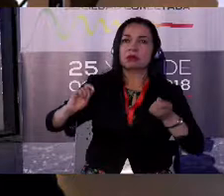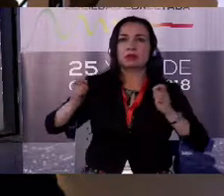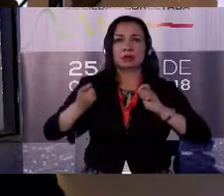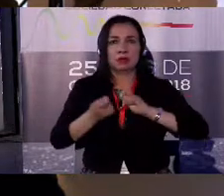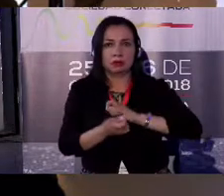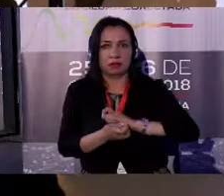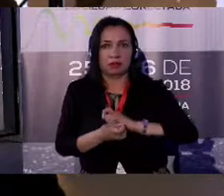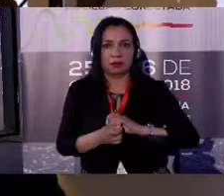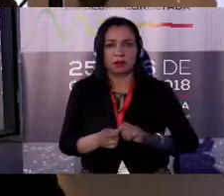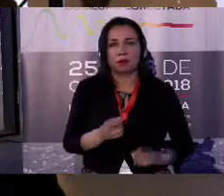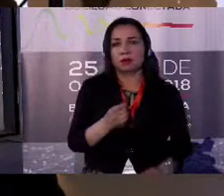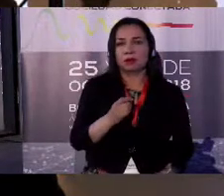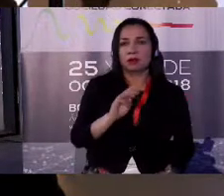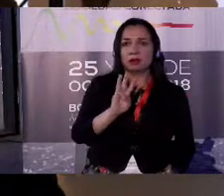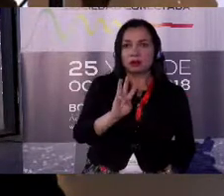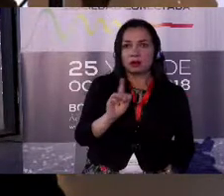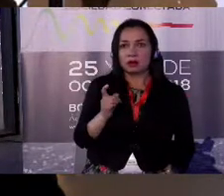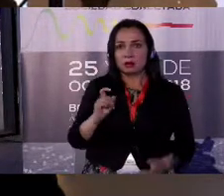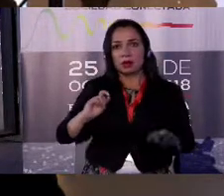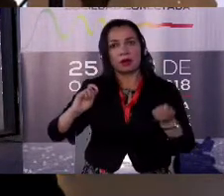de 13 a 4G.